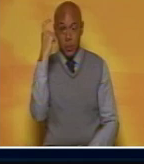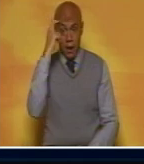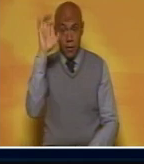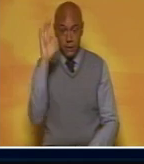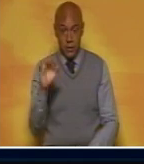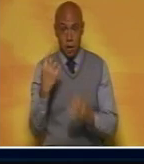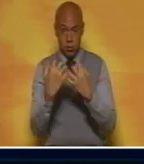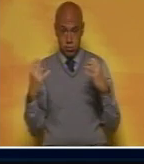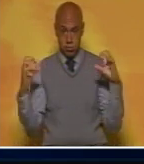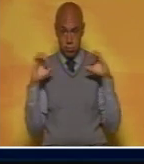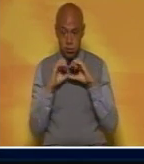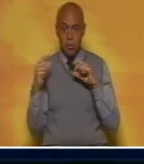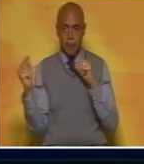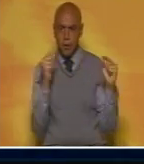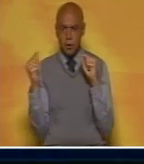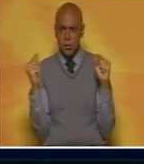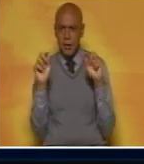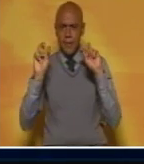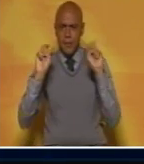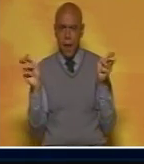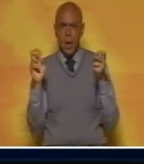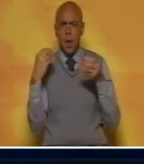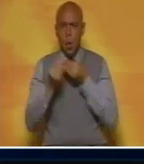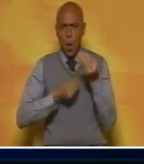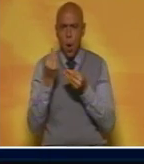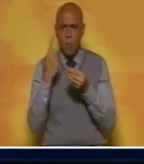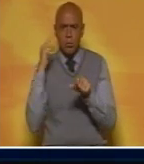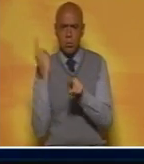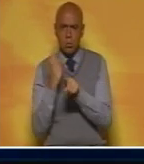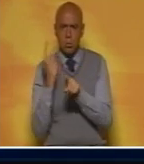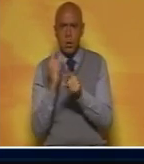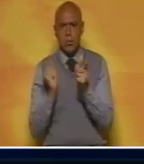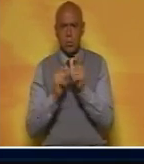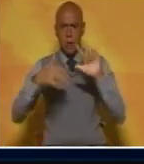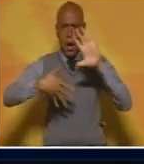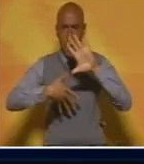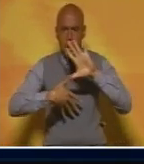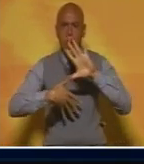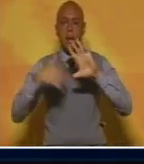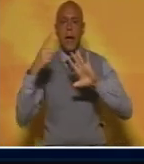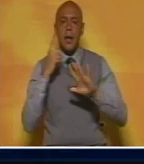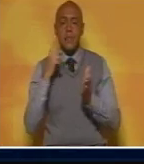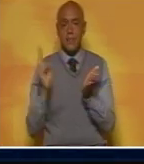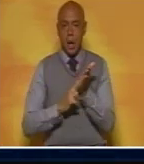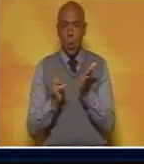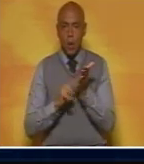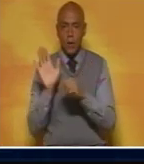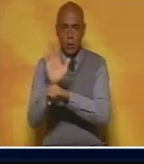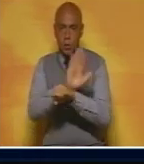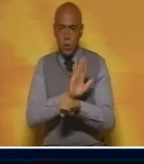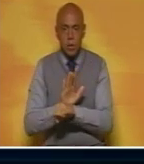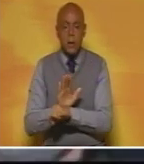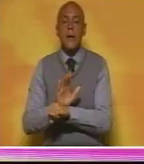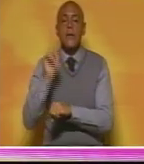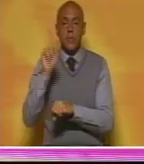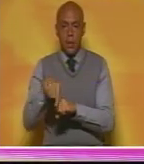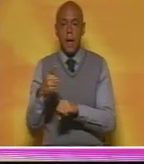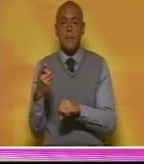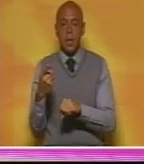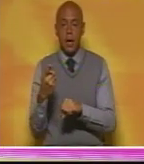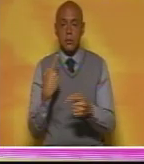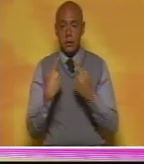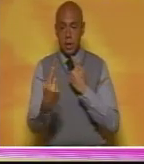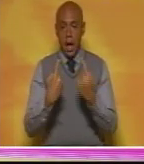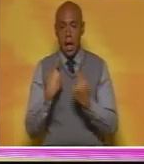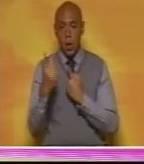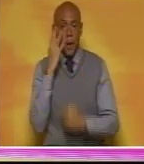duración se abordarán los principales retos y avances en las Américas en materia de seguridad y se promoverá el diálogo e intercambio